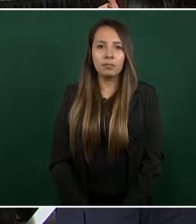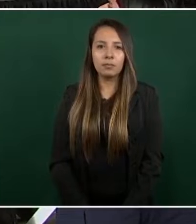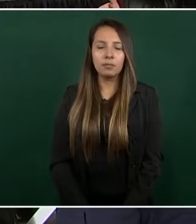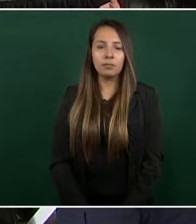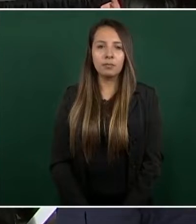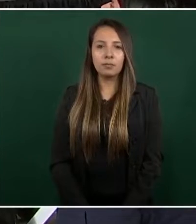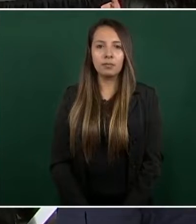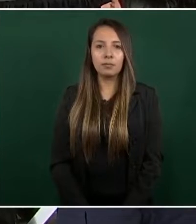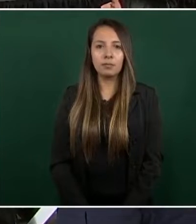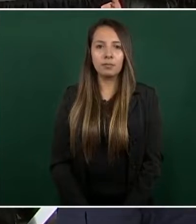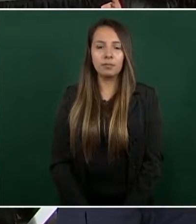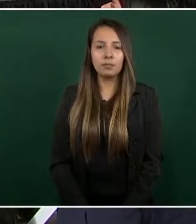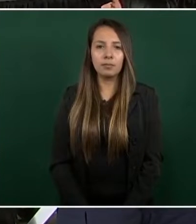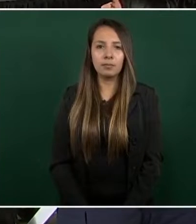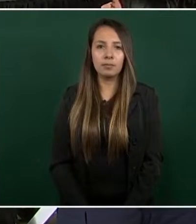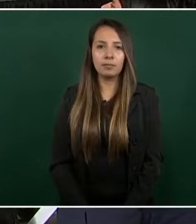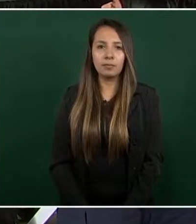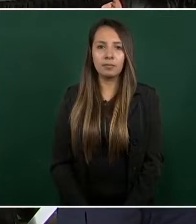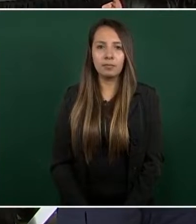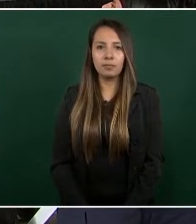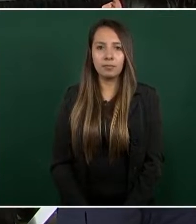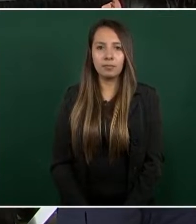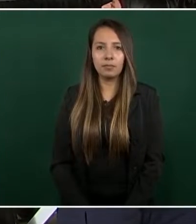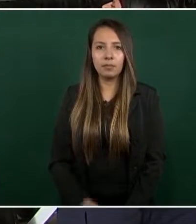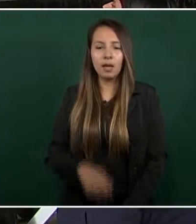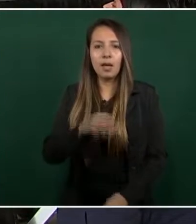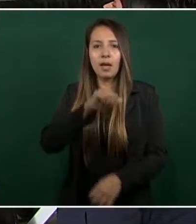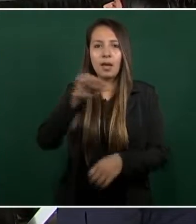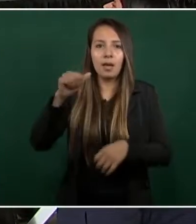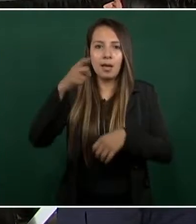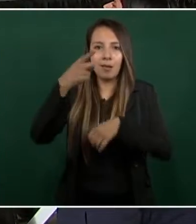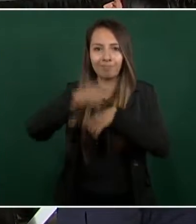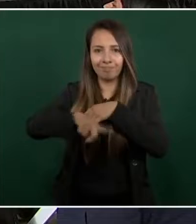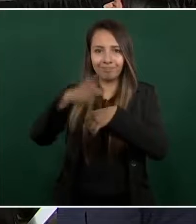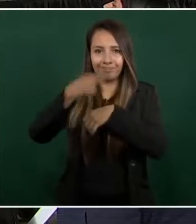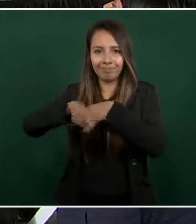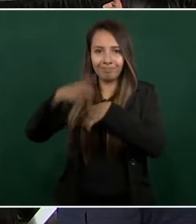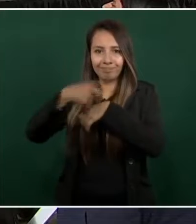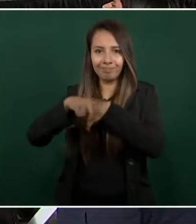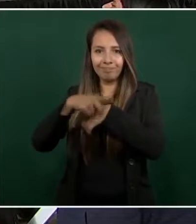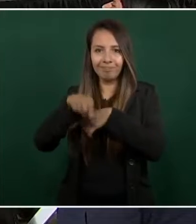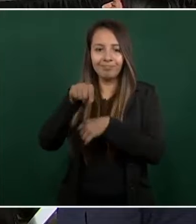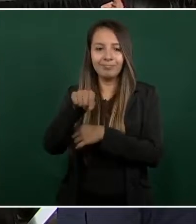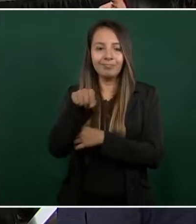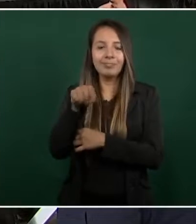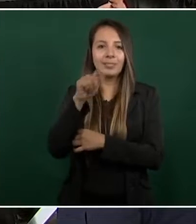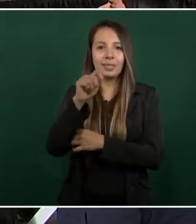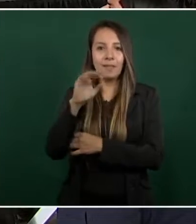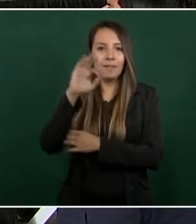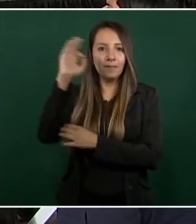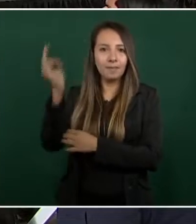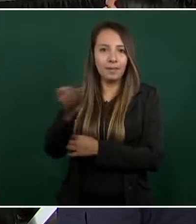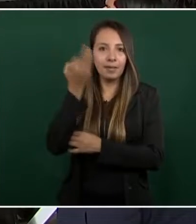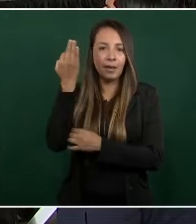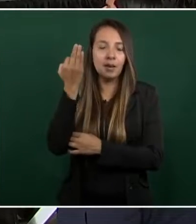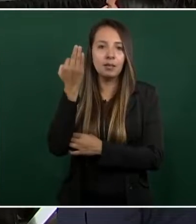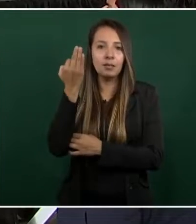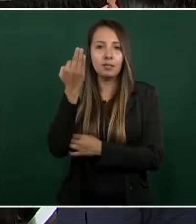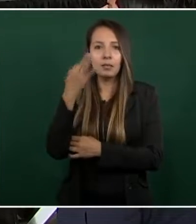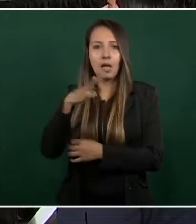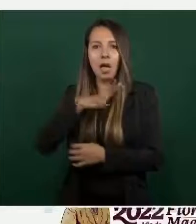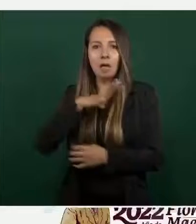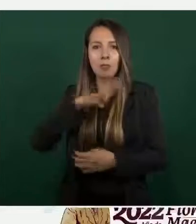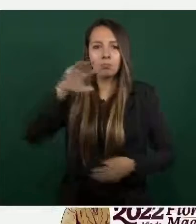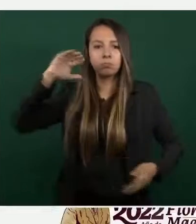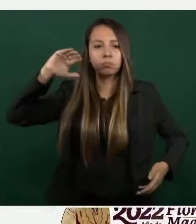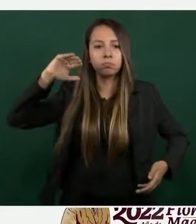En lo que se refiere a la incidencia delictiva del fuero federal, tenemos una